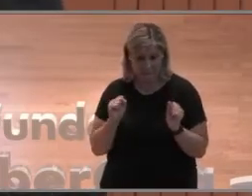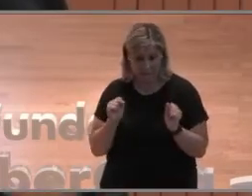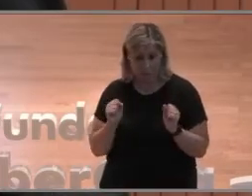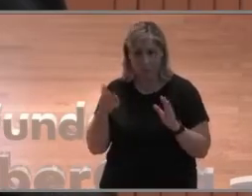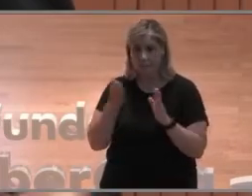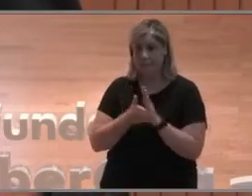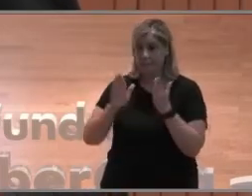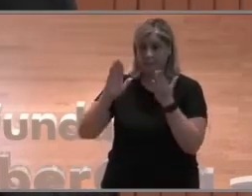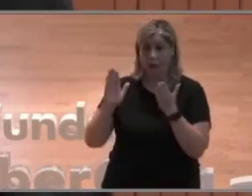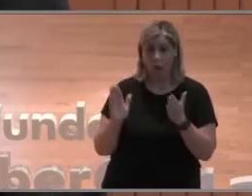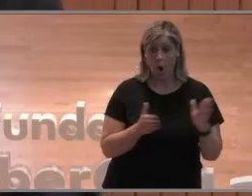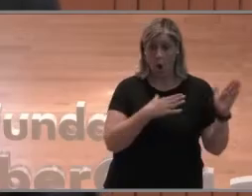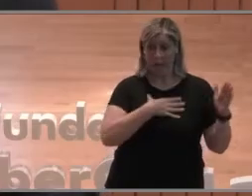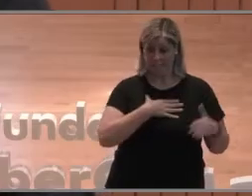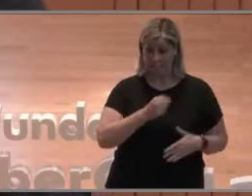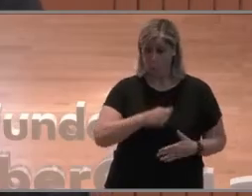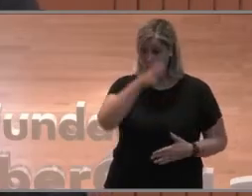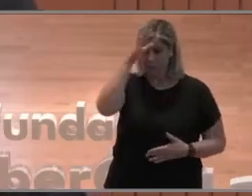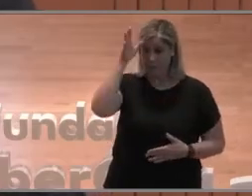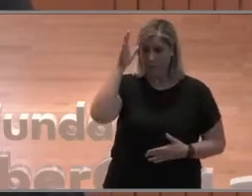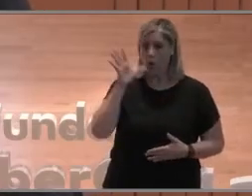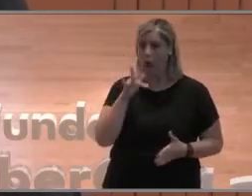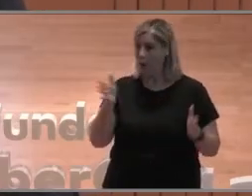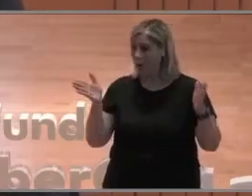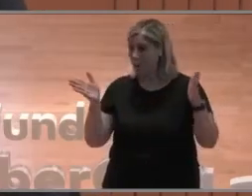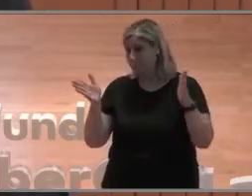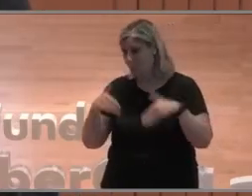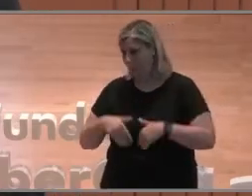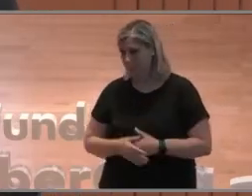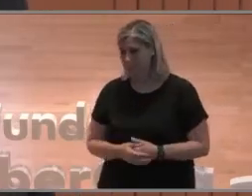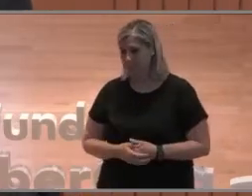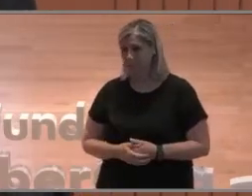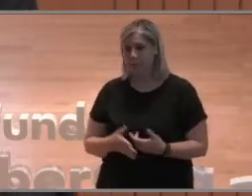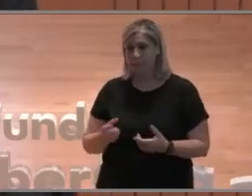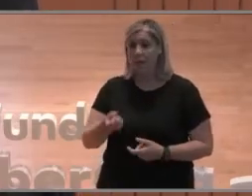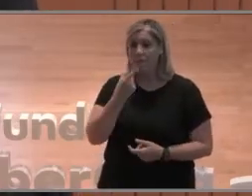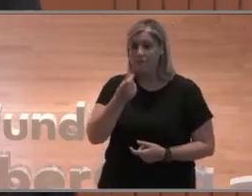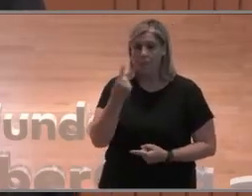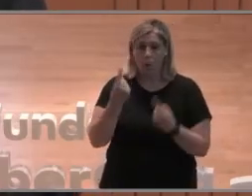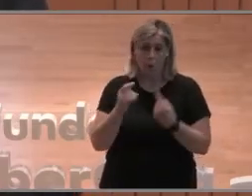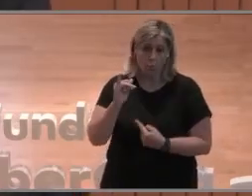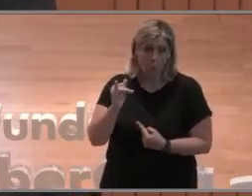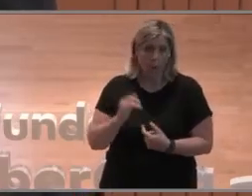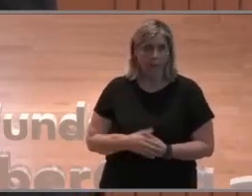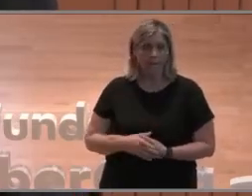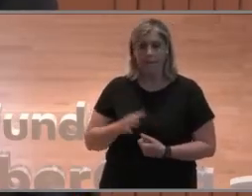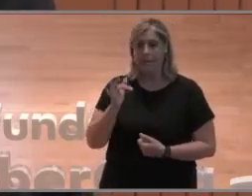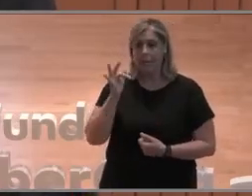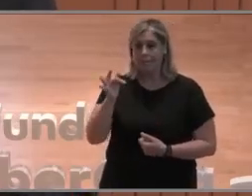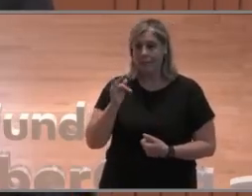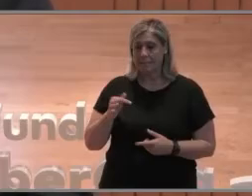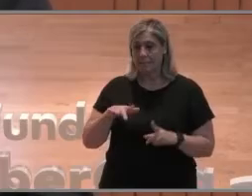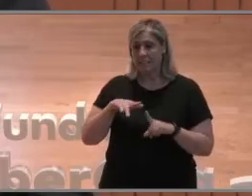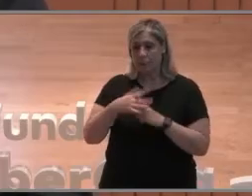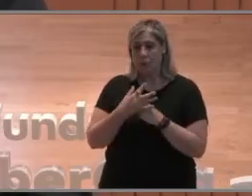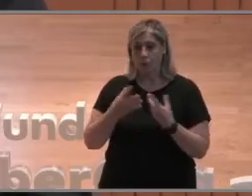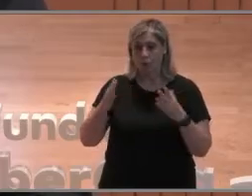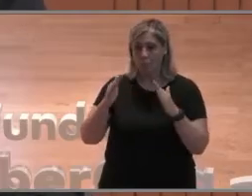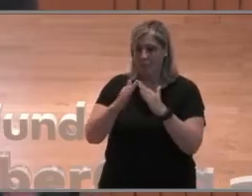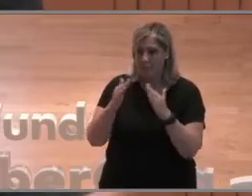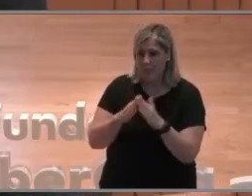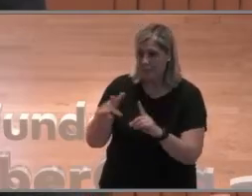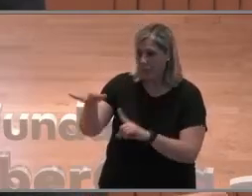que había en verano, pues ahora no la tenemos tan bien. Hay fármacos por medio y las condiciones de la vivienda y el